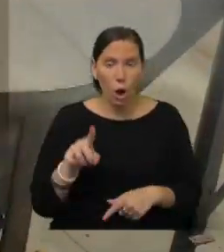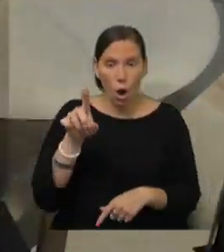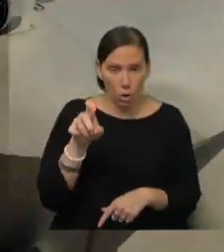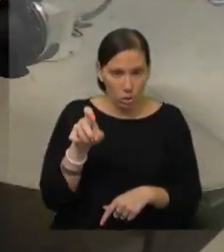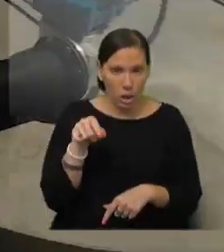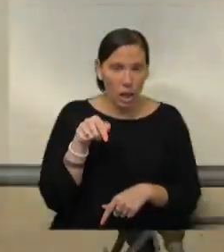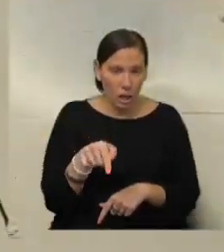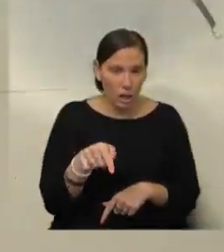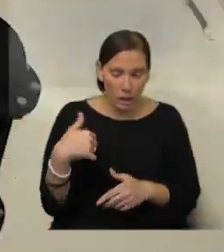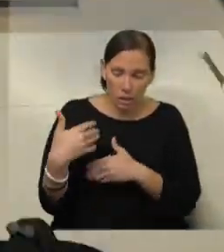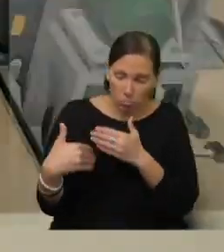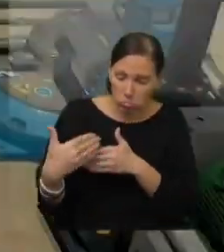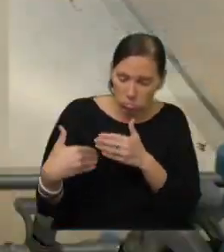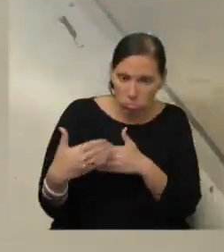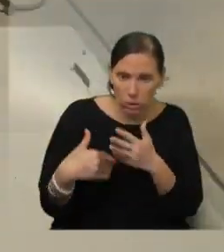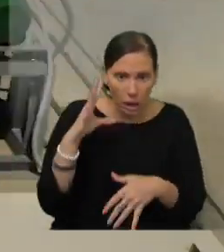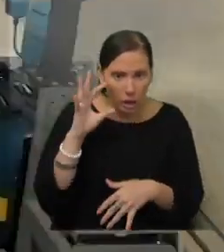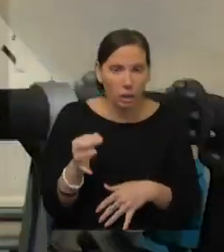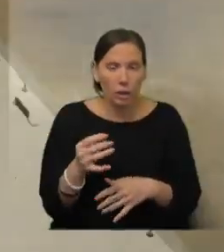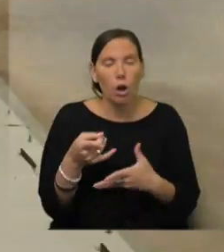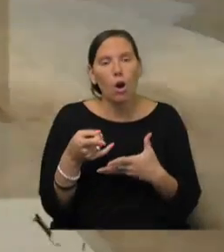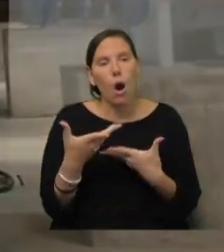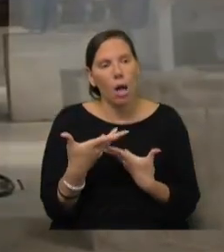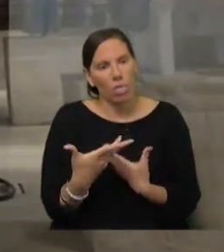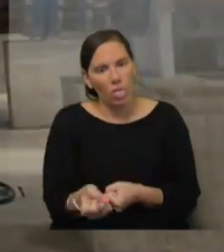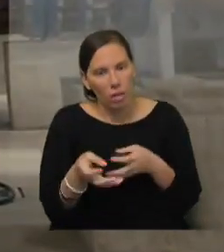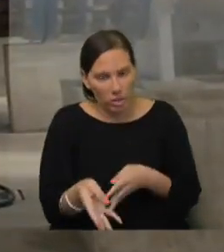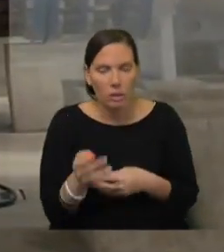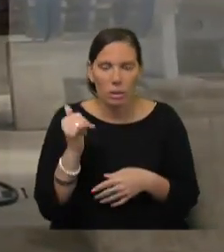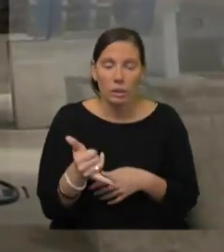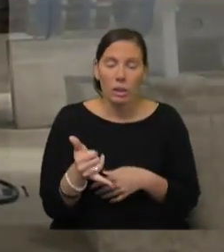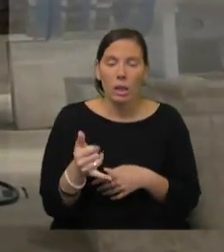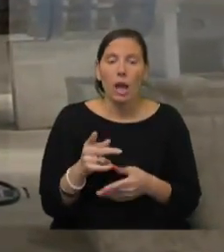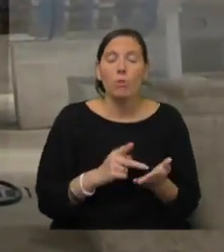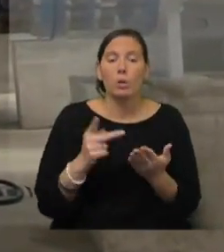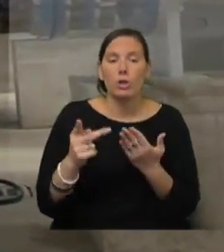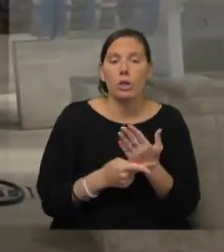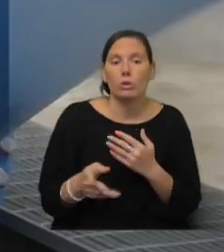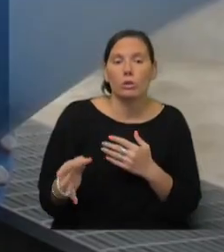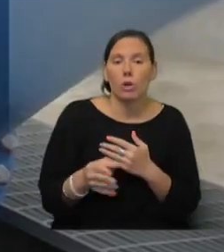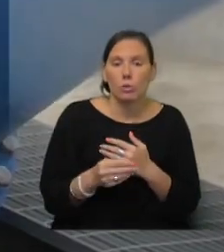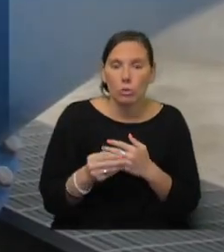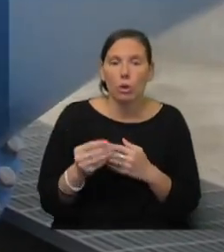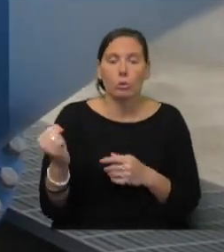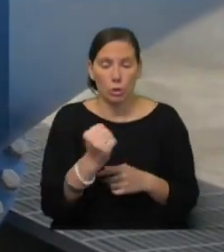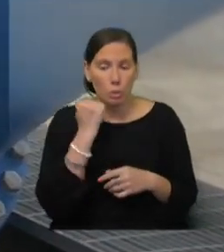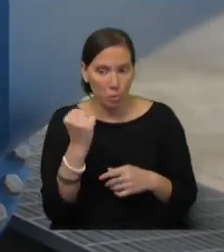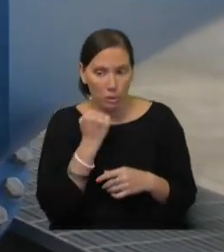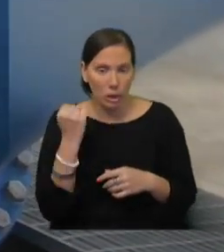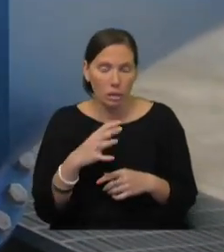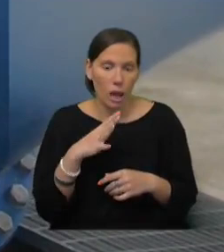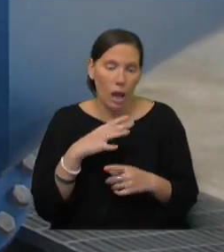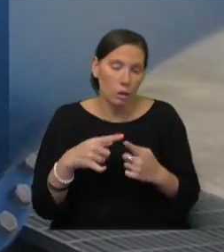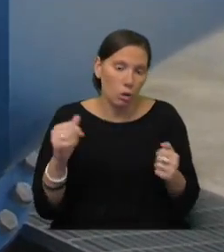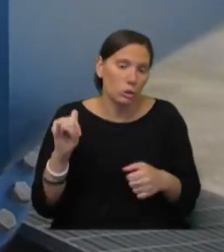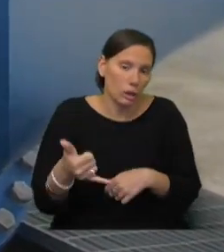en este camino y en este sentido que me parece es muy defendible Obviamente todos los proyectos que son sustantivos e importantes tienen sus detractores